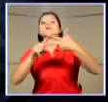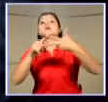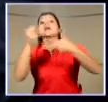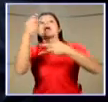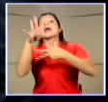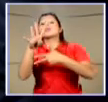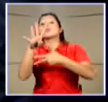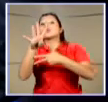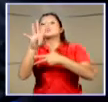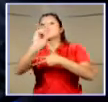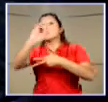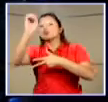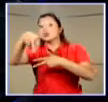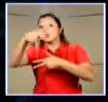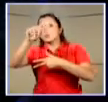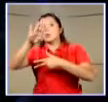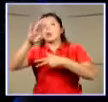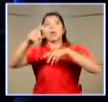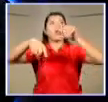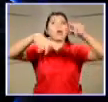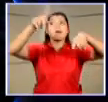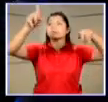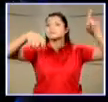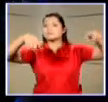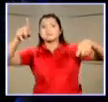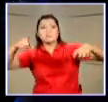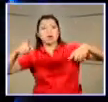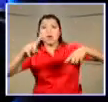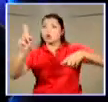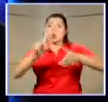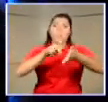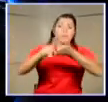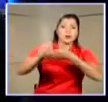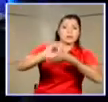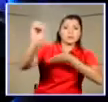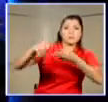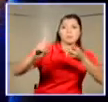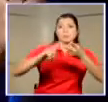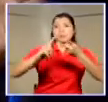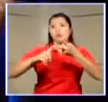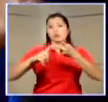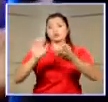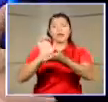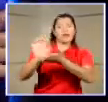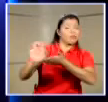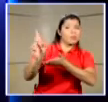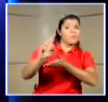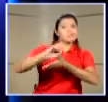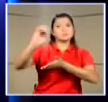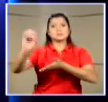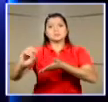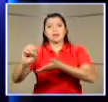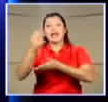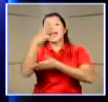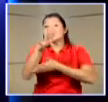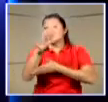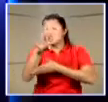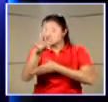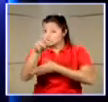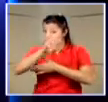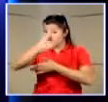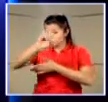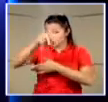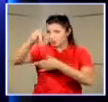puntos de PIB que andan dando vueltas, exenciones, exoneraciones, elusión y evasión, 14 puntos de Producto Interno